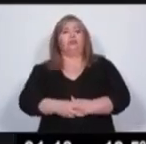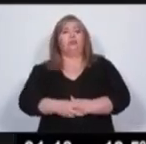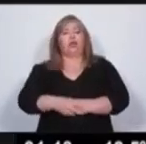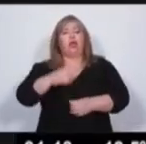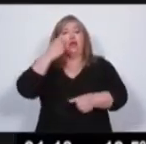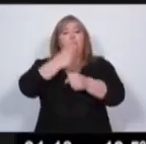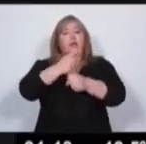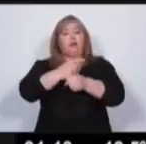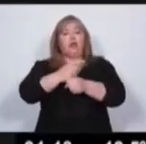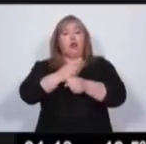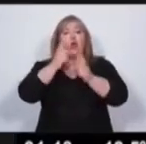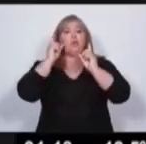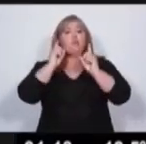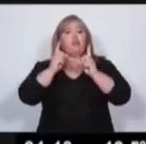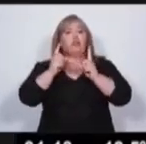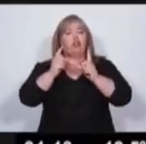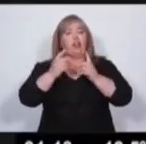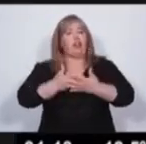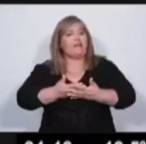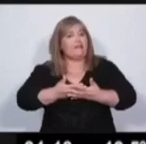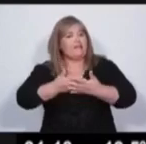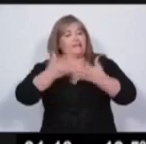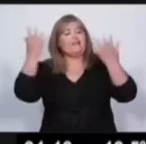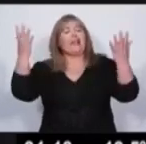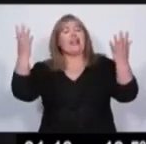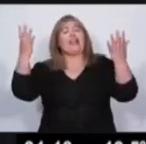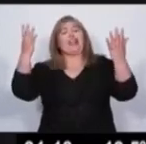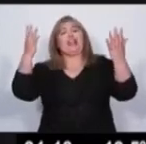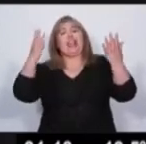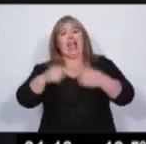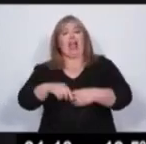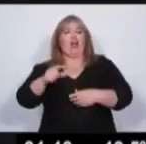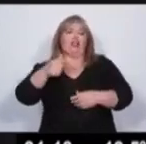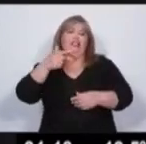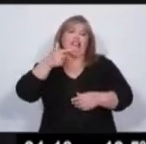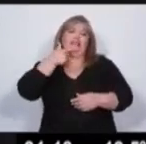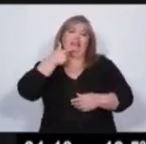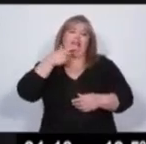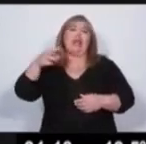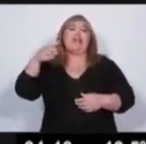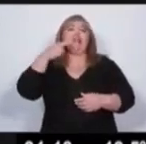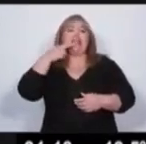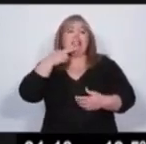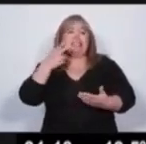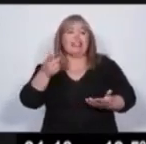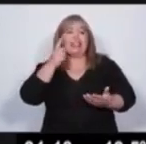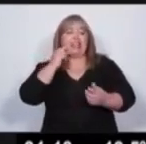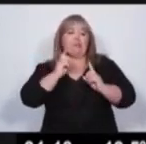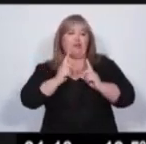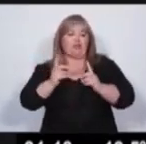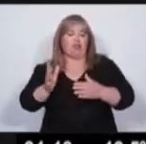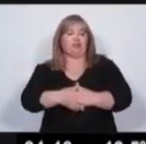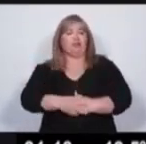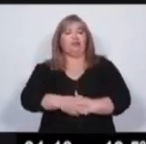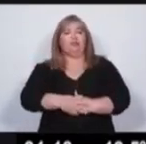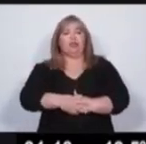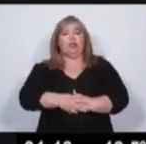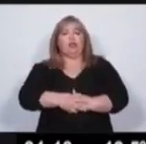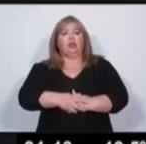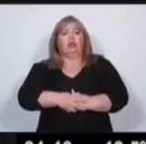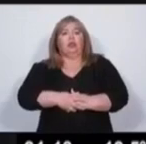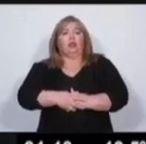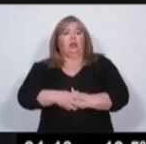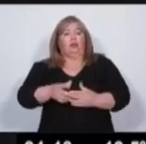primero feliz día a todos los profesores hoy 17 de septiembre la educación evidentemente no ha sido y no es una prioridad para este